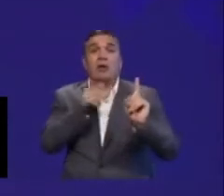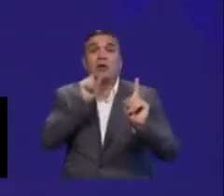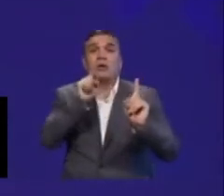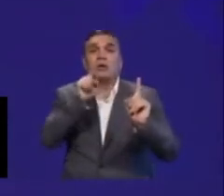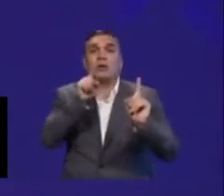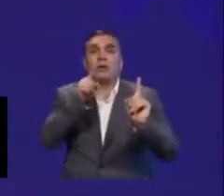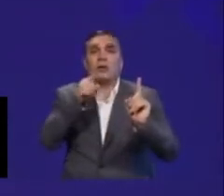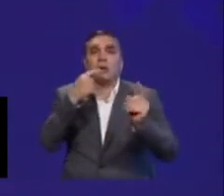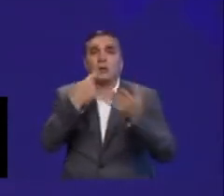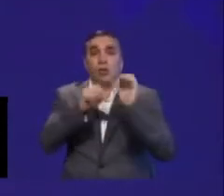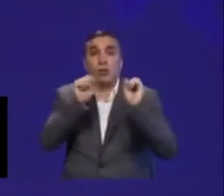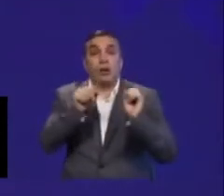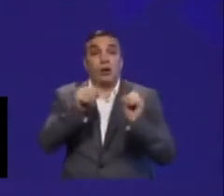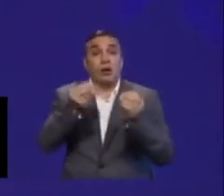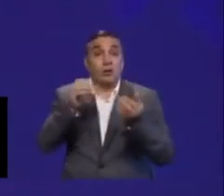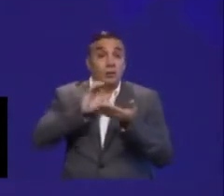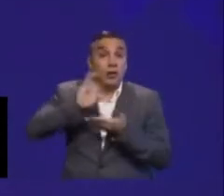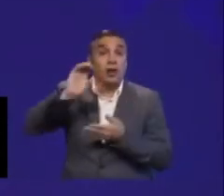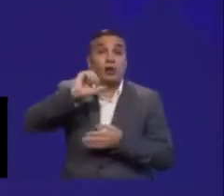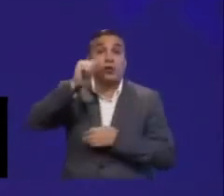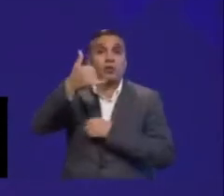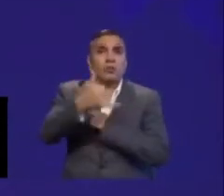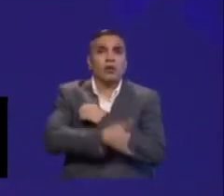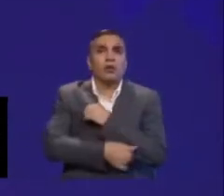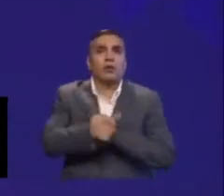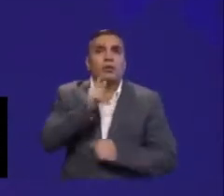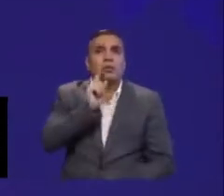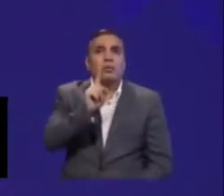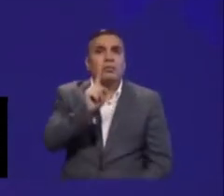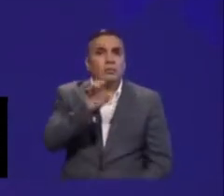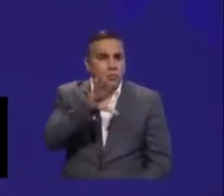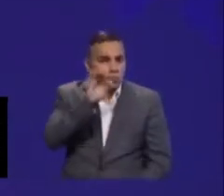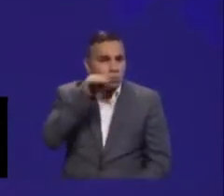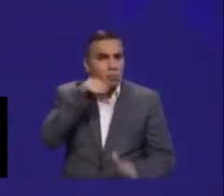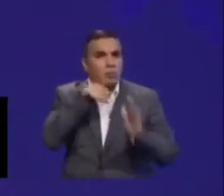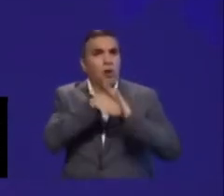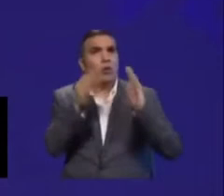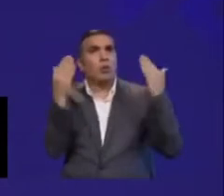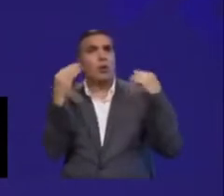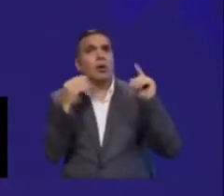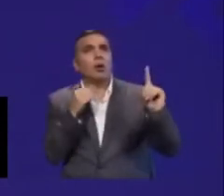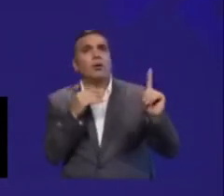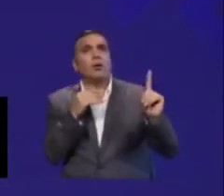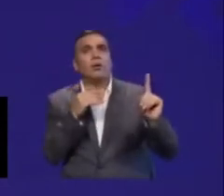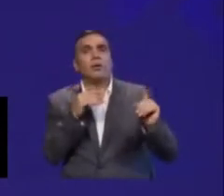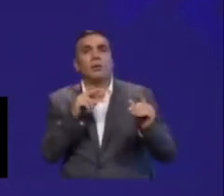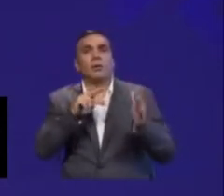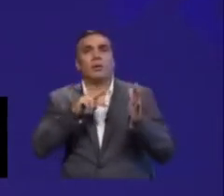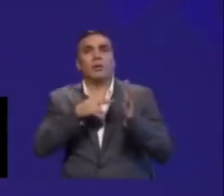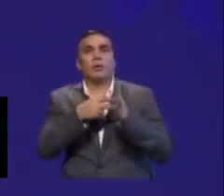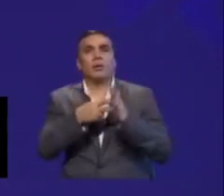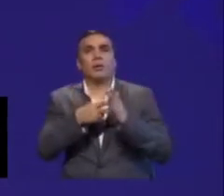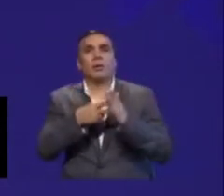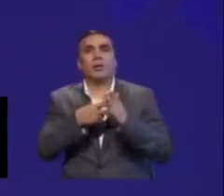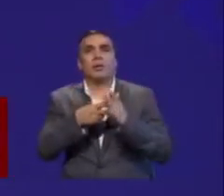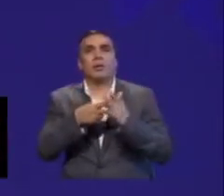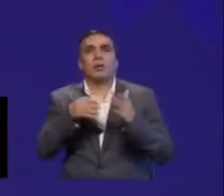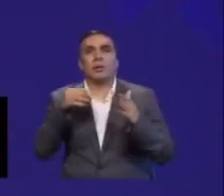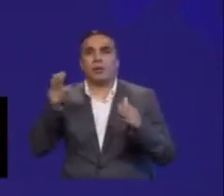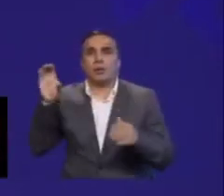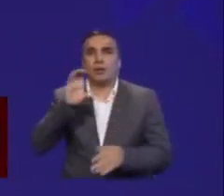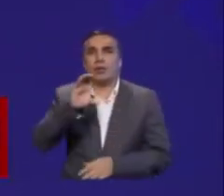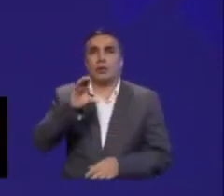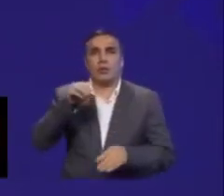los bancos que permitieron la salida y entrada de esos capitales, aparece el Banco de Guayaquil, que es inversionista